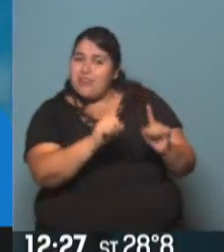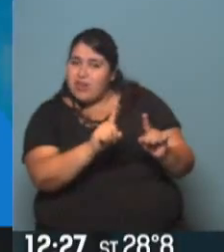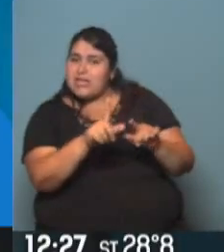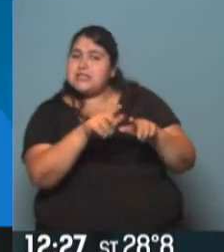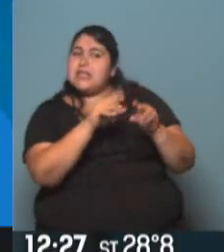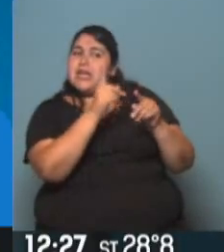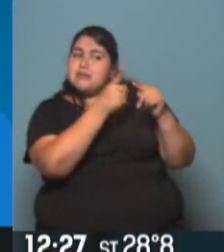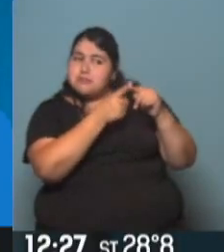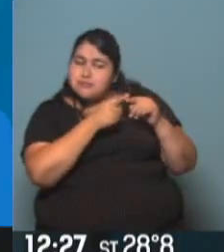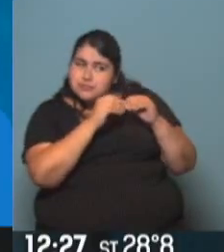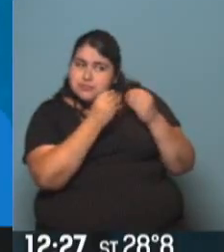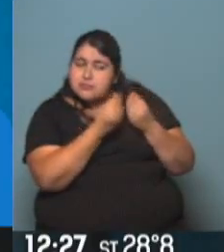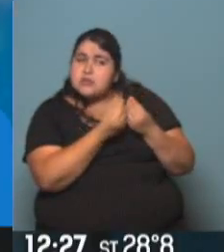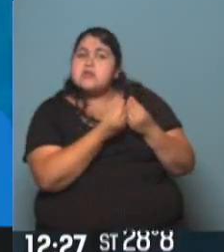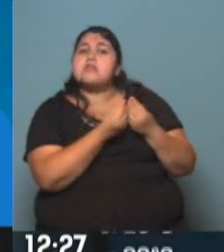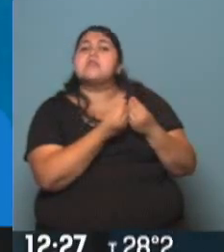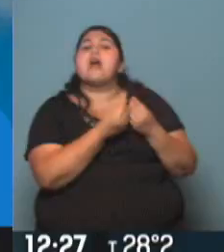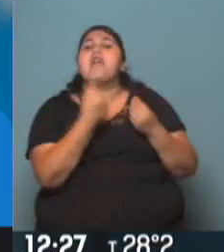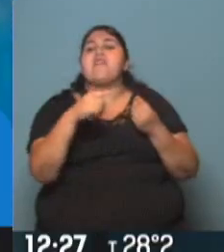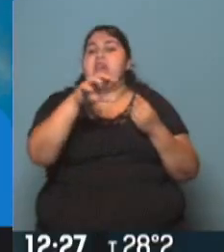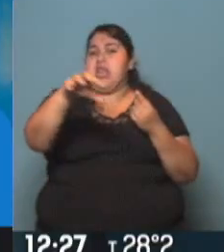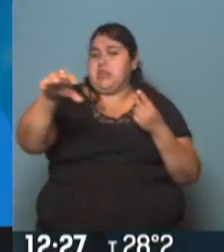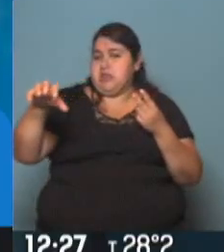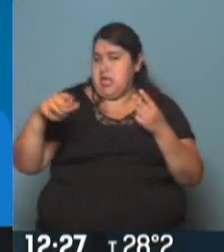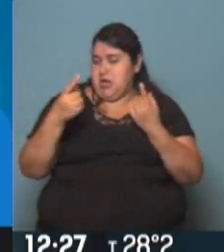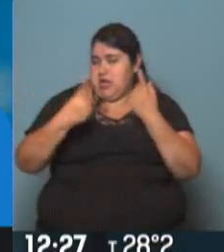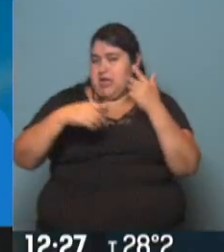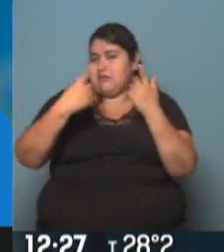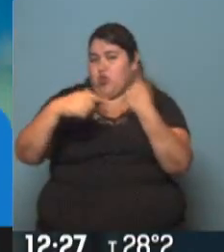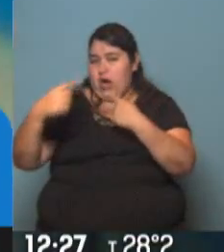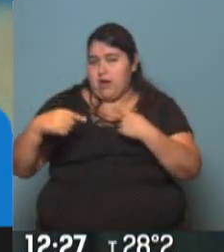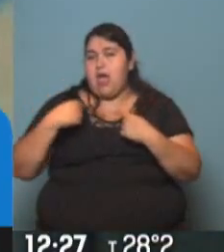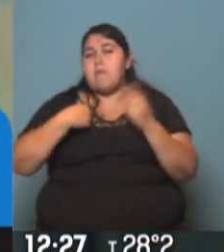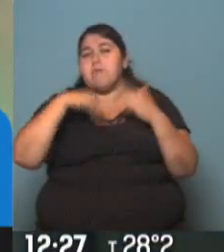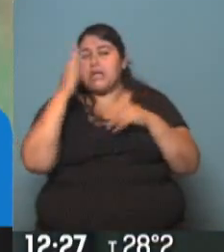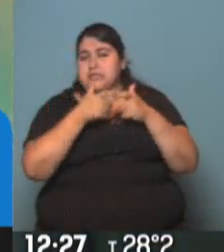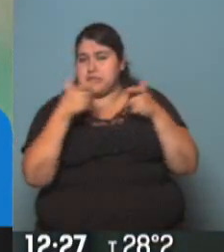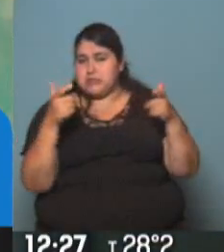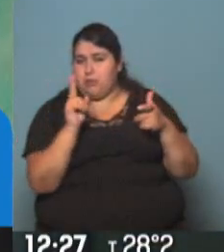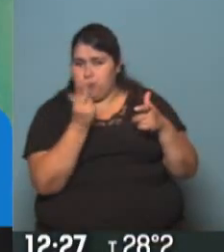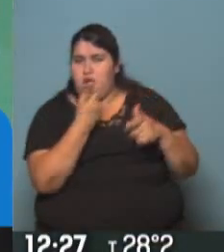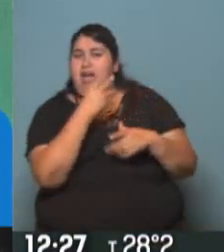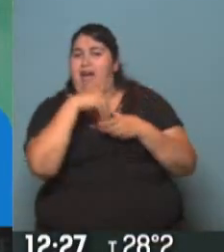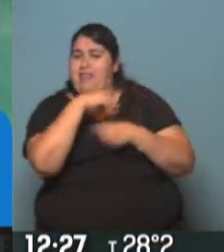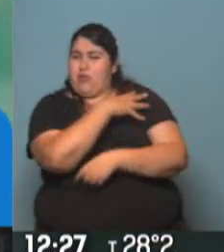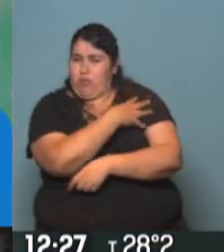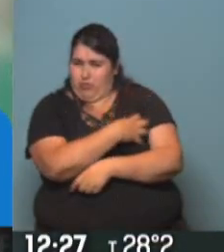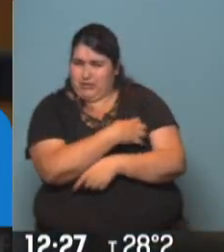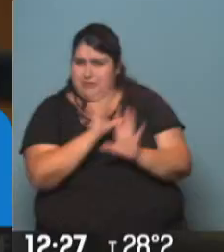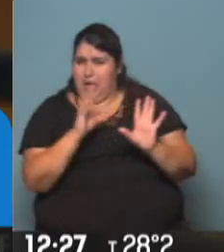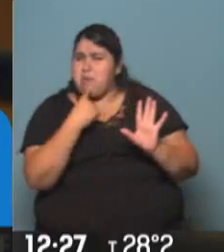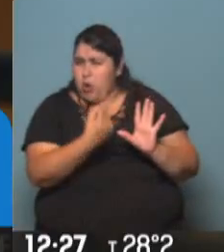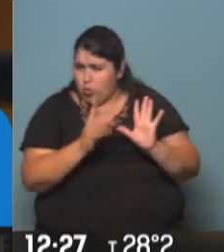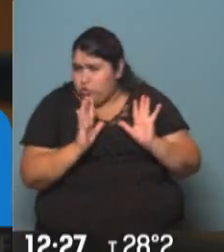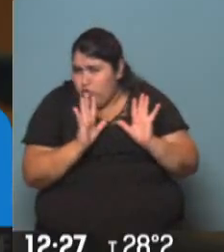las estadísticas de mis hijos son diferentes en los distintos rangos no hay mayores femicidios en la pobreza como preguntara si en